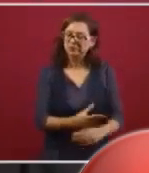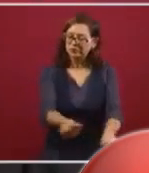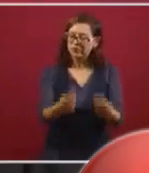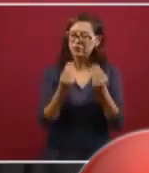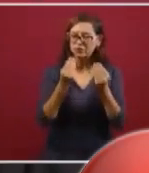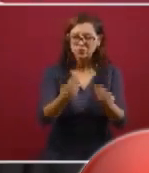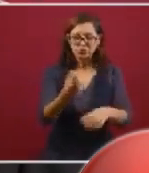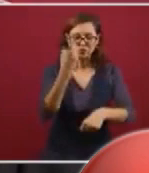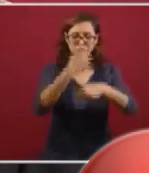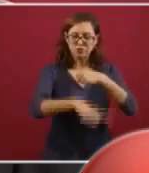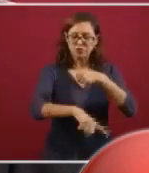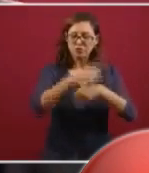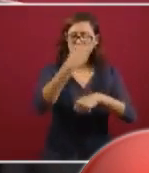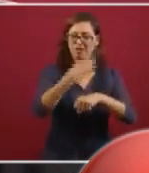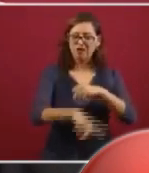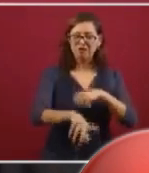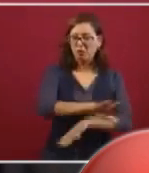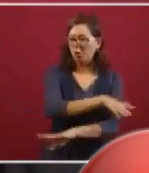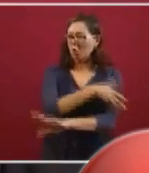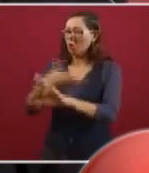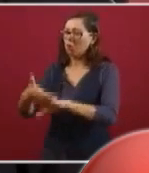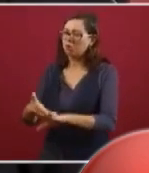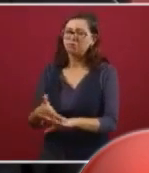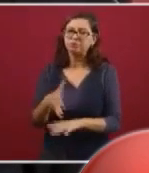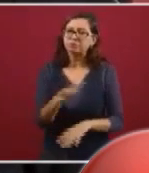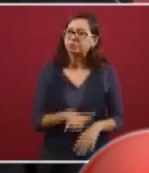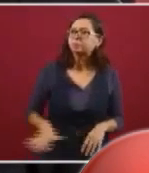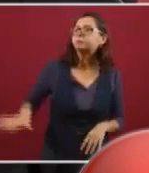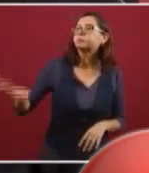causó sin ningún beneficio,